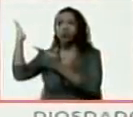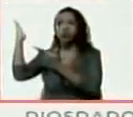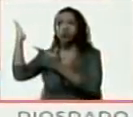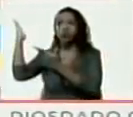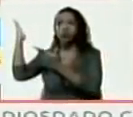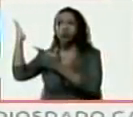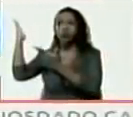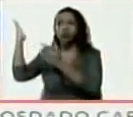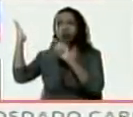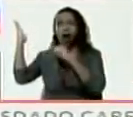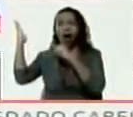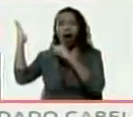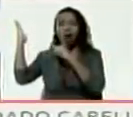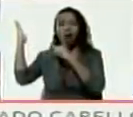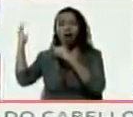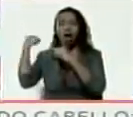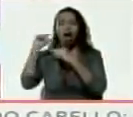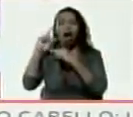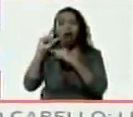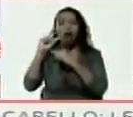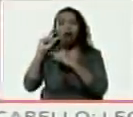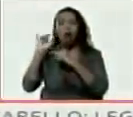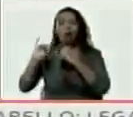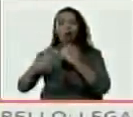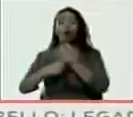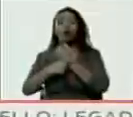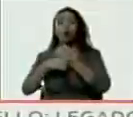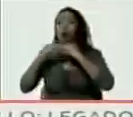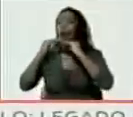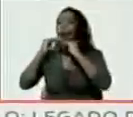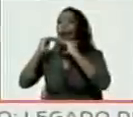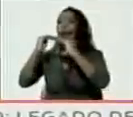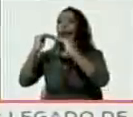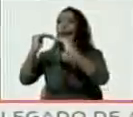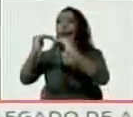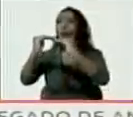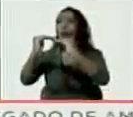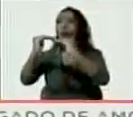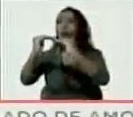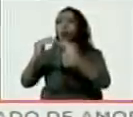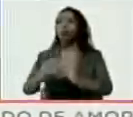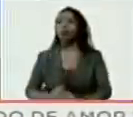Guaidó en medio de su desierto, porque miren,